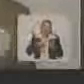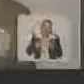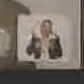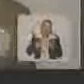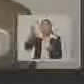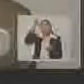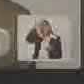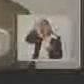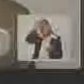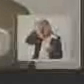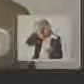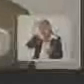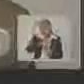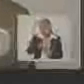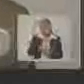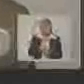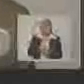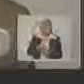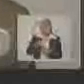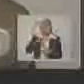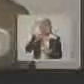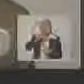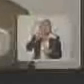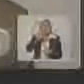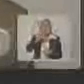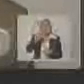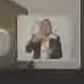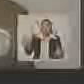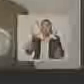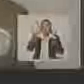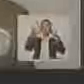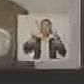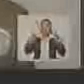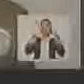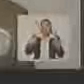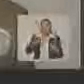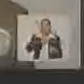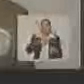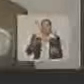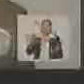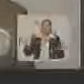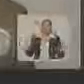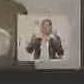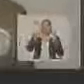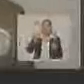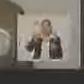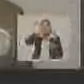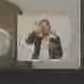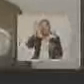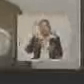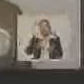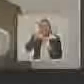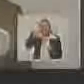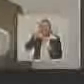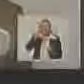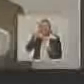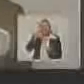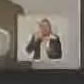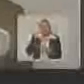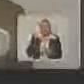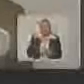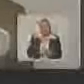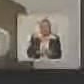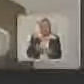porque con lograr la salvación de los jóvenes estaremos logrando la salvación del futuro. Desde luego, para la vigilancia